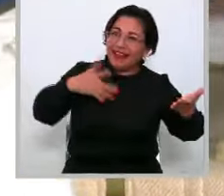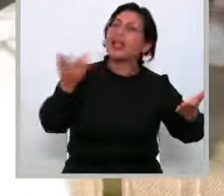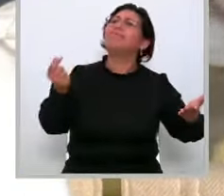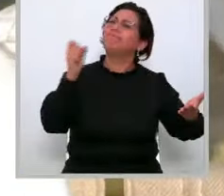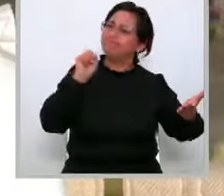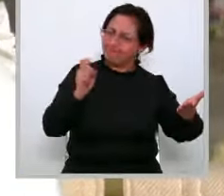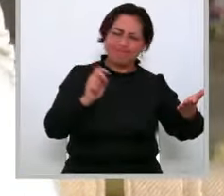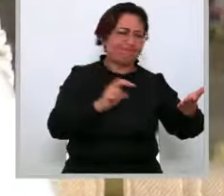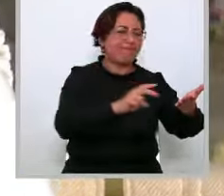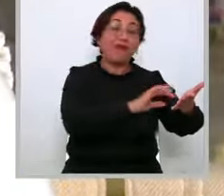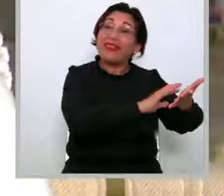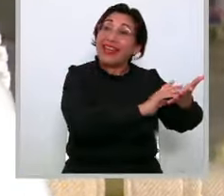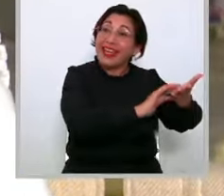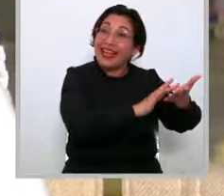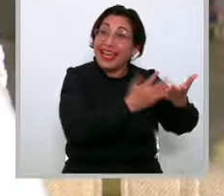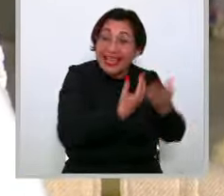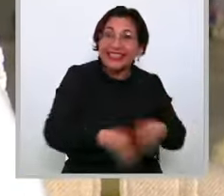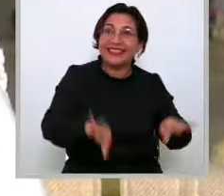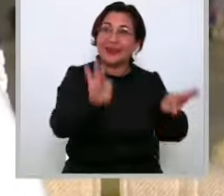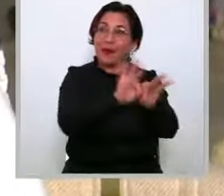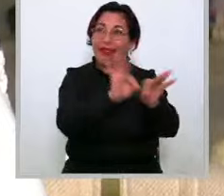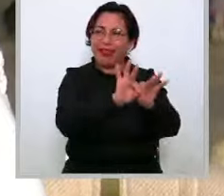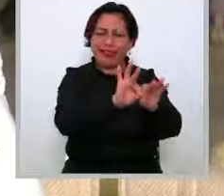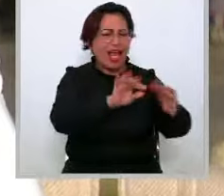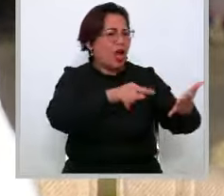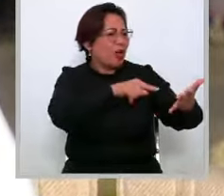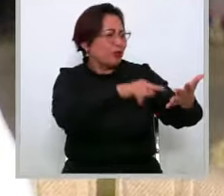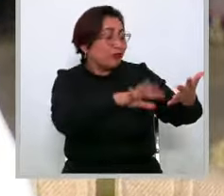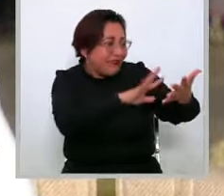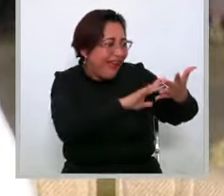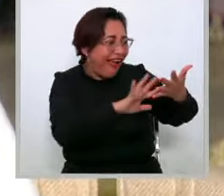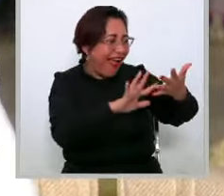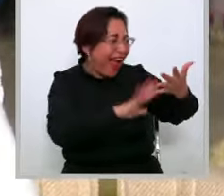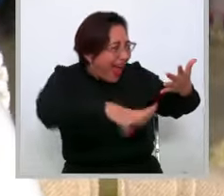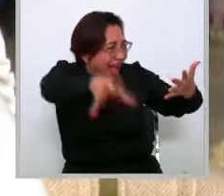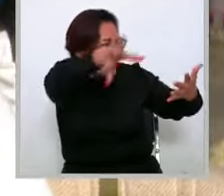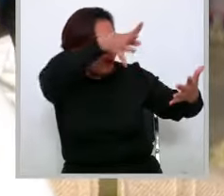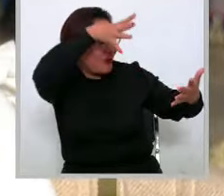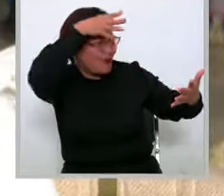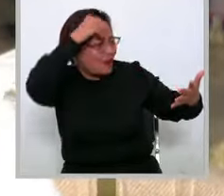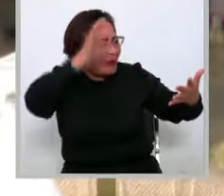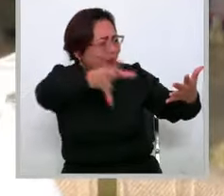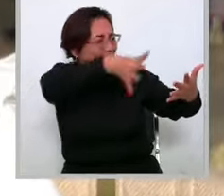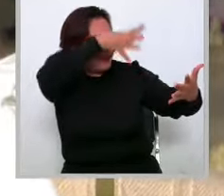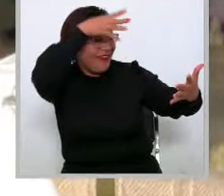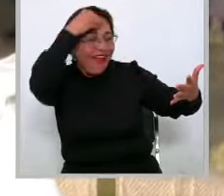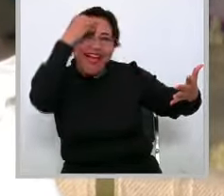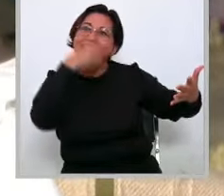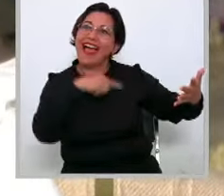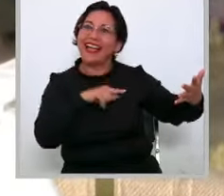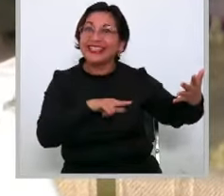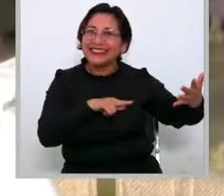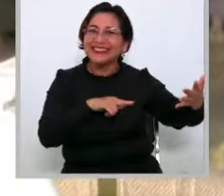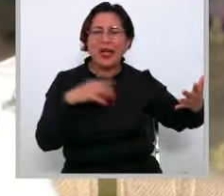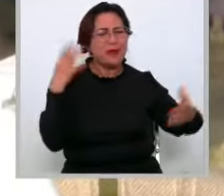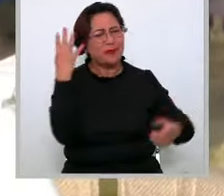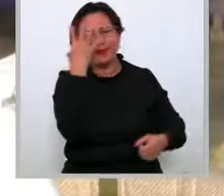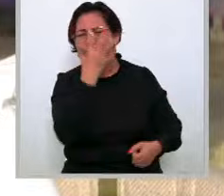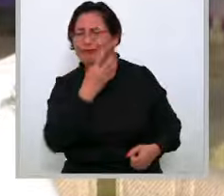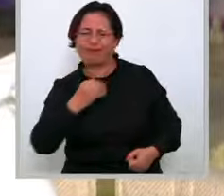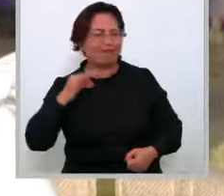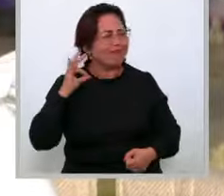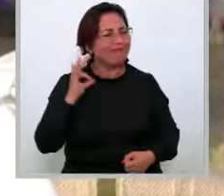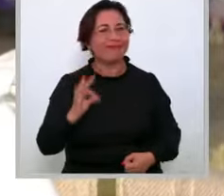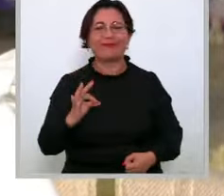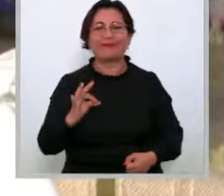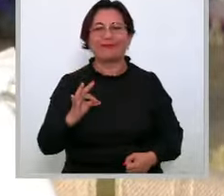que leer porque podemos aprender más de lo que aprendemos sin leer. Oye, eso es muy bonito, Sofi.